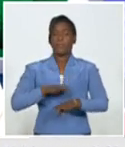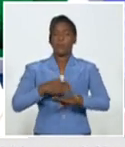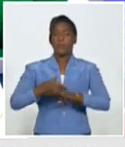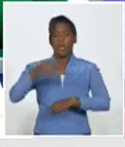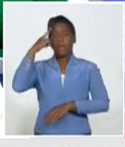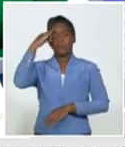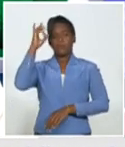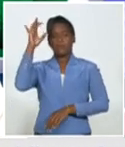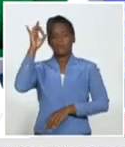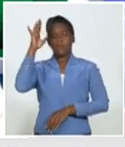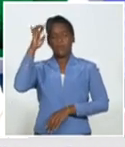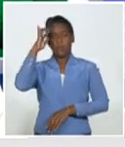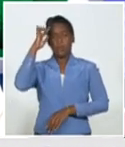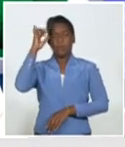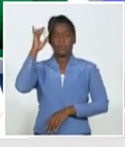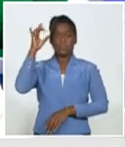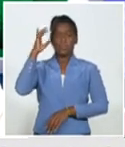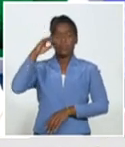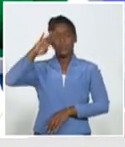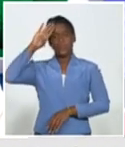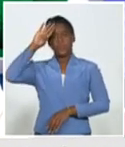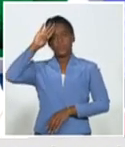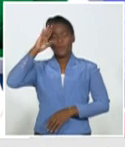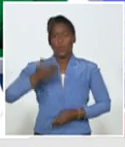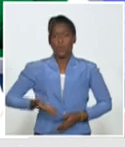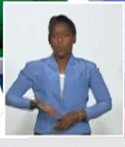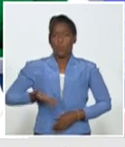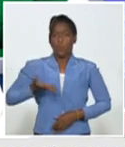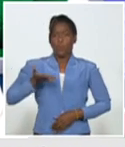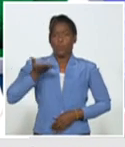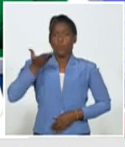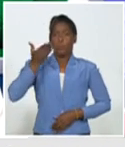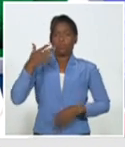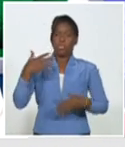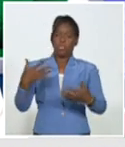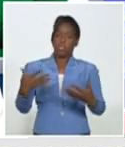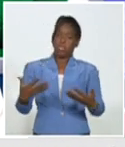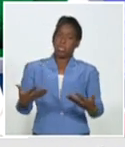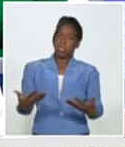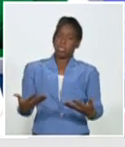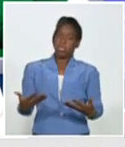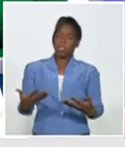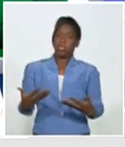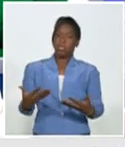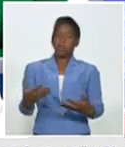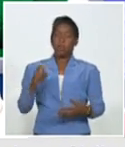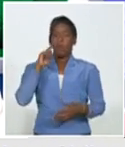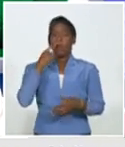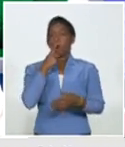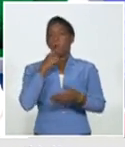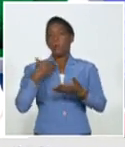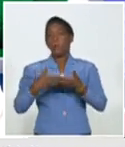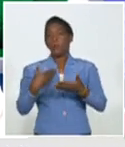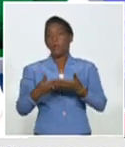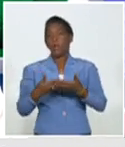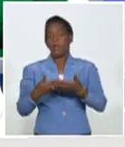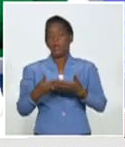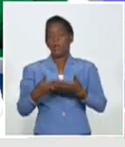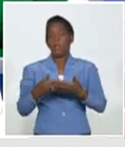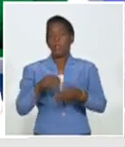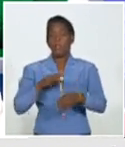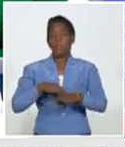decaimiento. Se evaluó inicialmente positivo al test de antígeno, después al